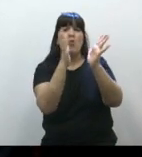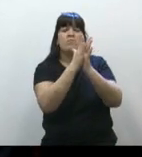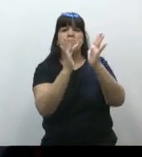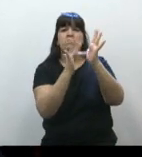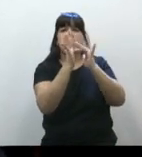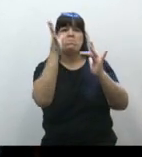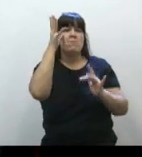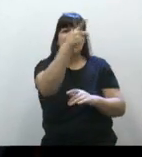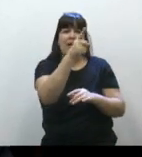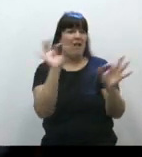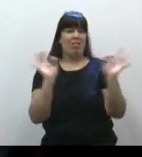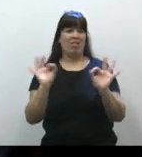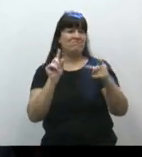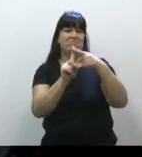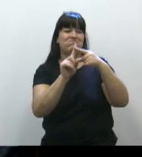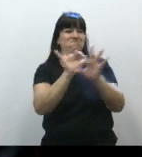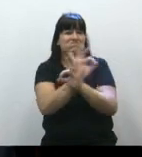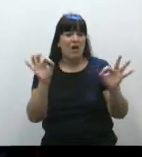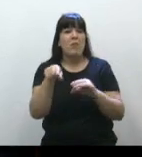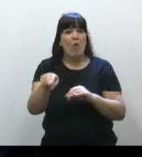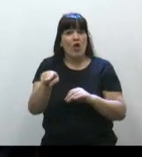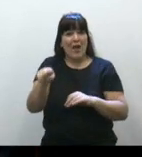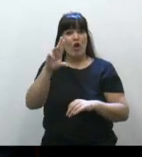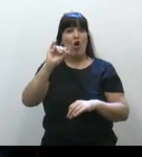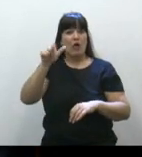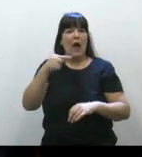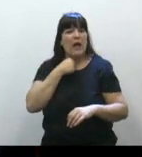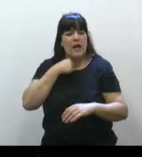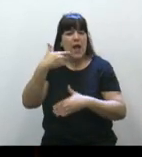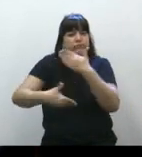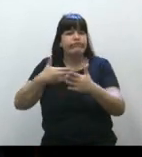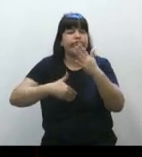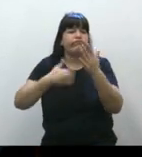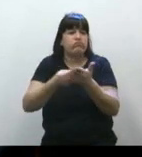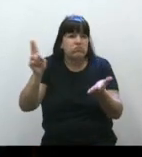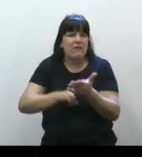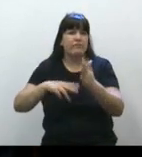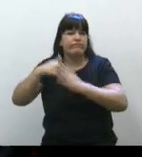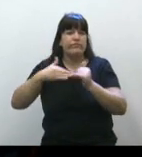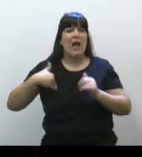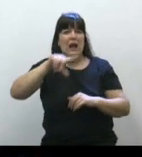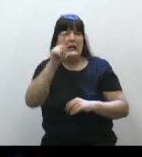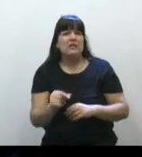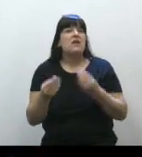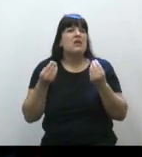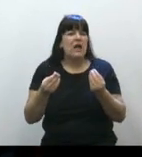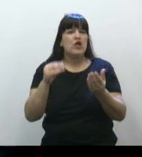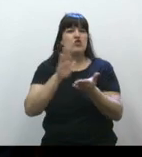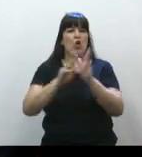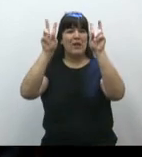la verdadera estructuración del estado argentino y la definición de que las veces que